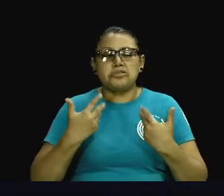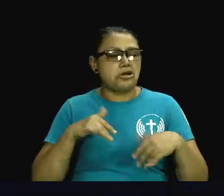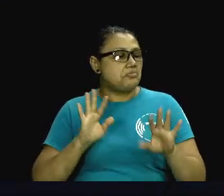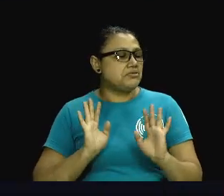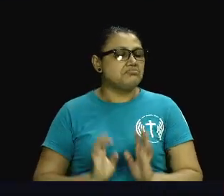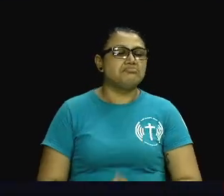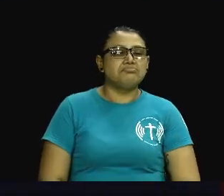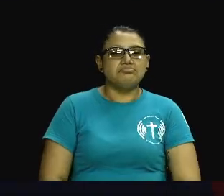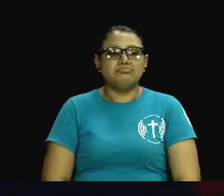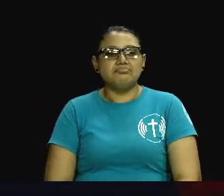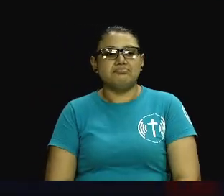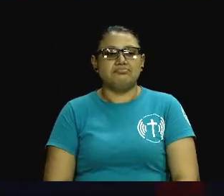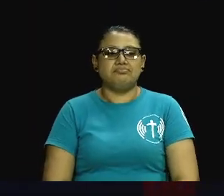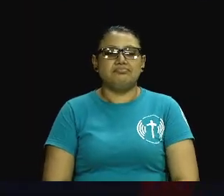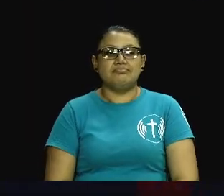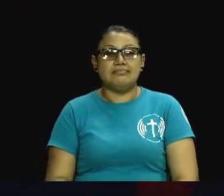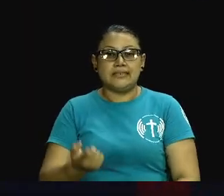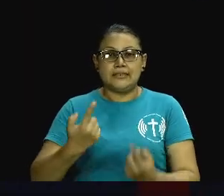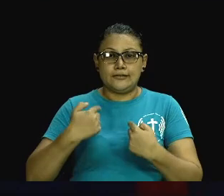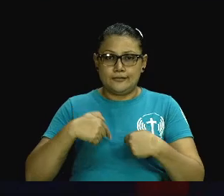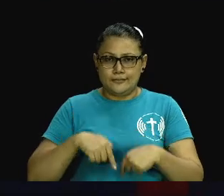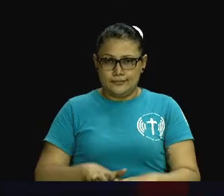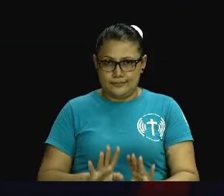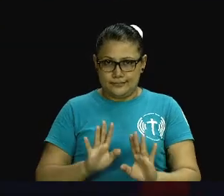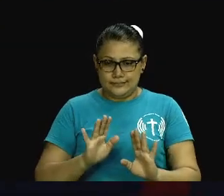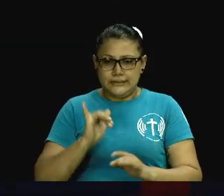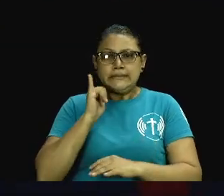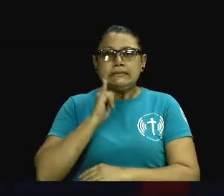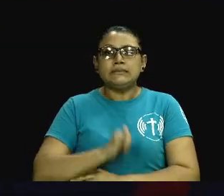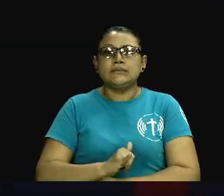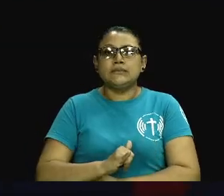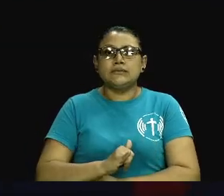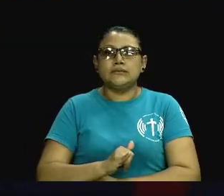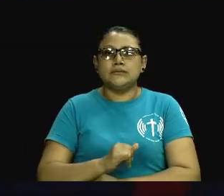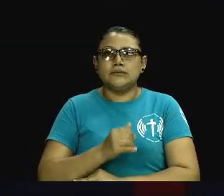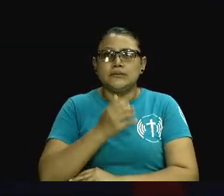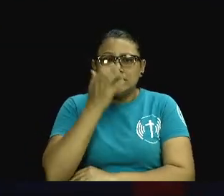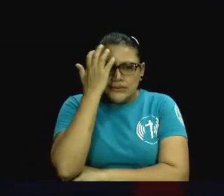es natural y permaneces en aflicción